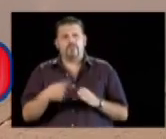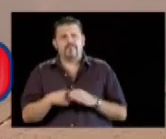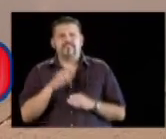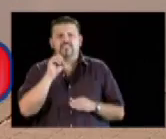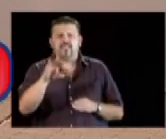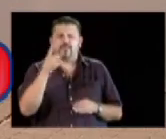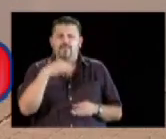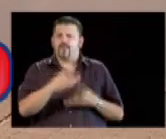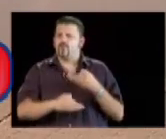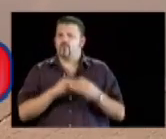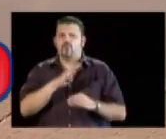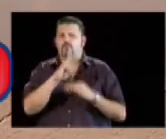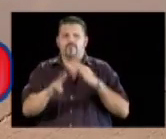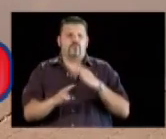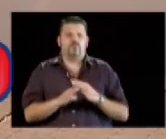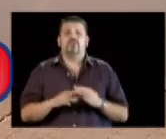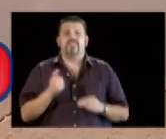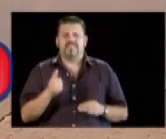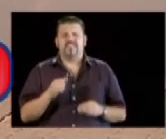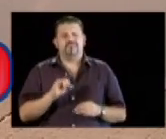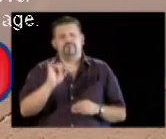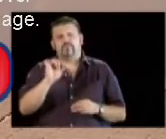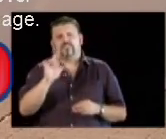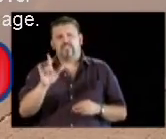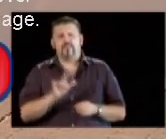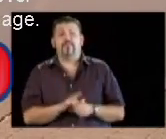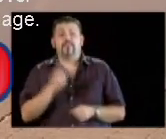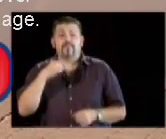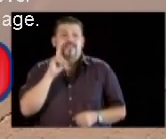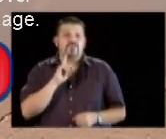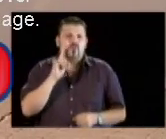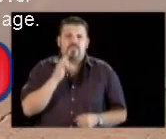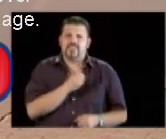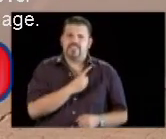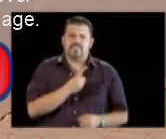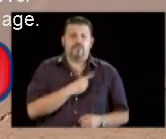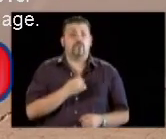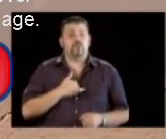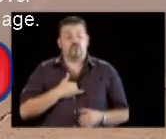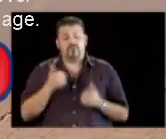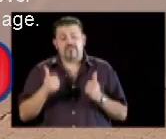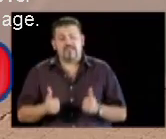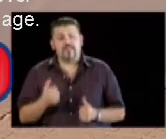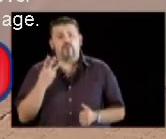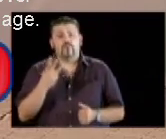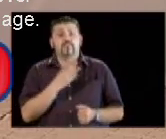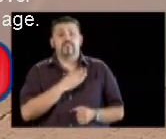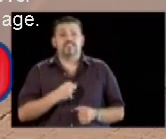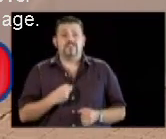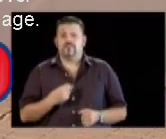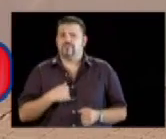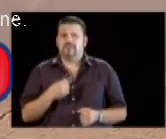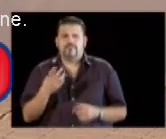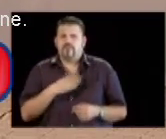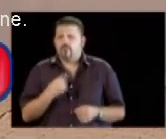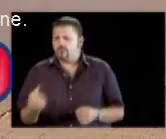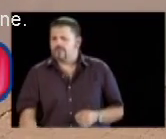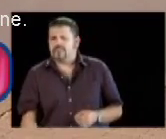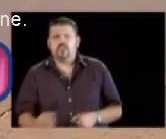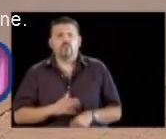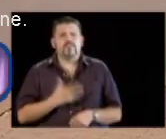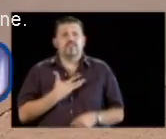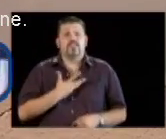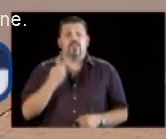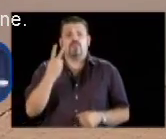mundo, pero muy especialmente para las mujeres que están solas. Yo me quedé con mis 3 hijos desde que mi hijo, el chiquito, tenía 2 años y gracias